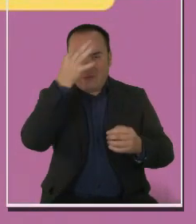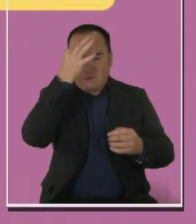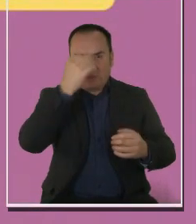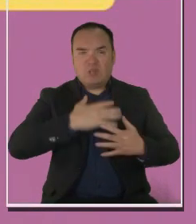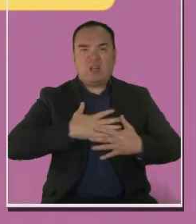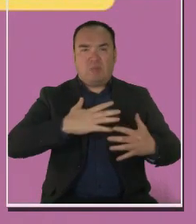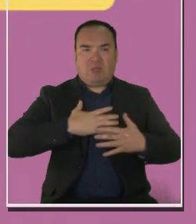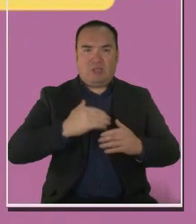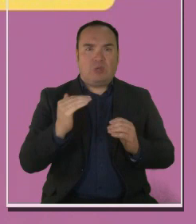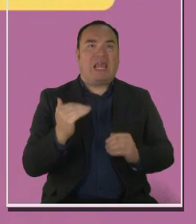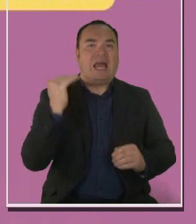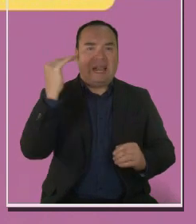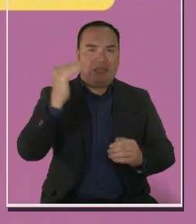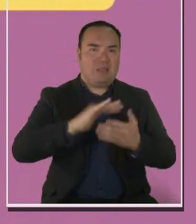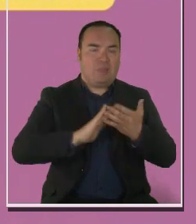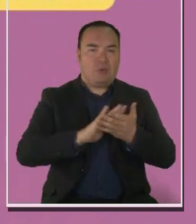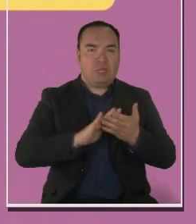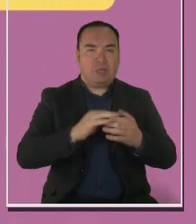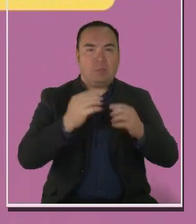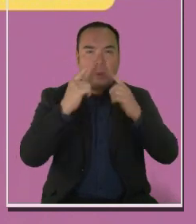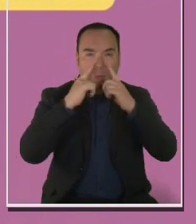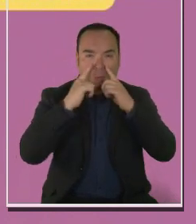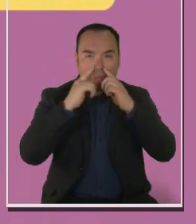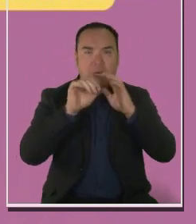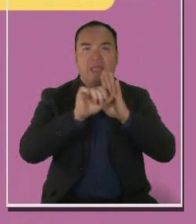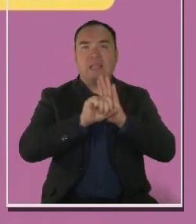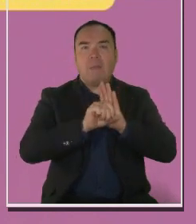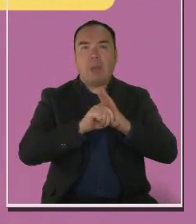respiratorias altas, como pudiera ser la congestión nasal,